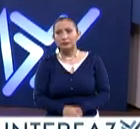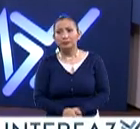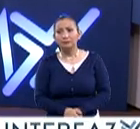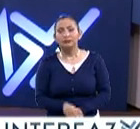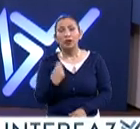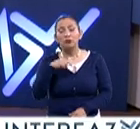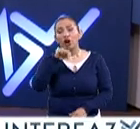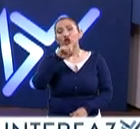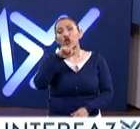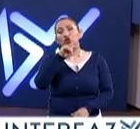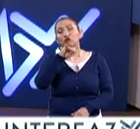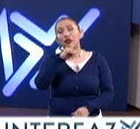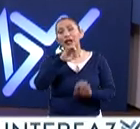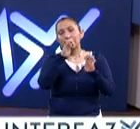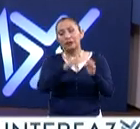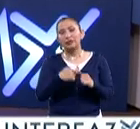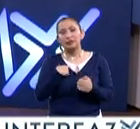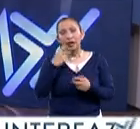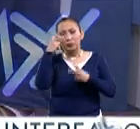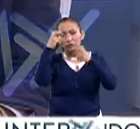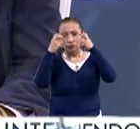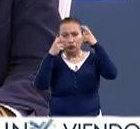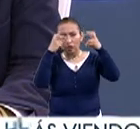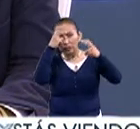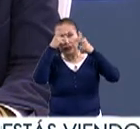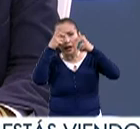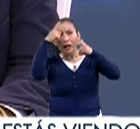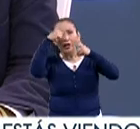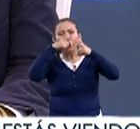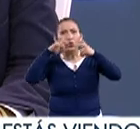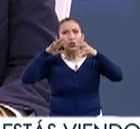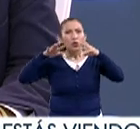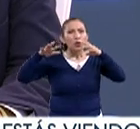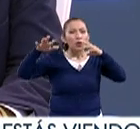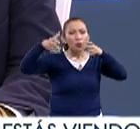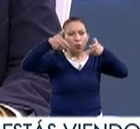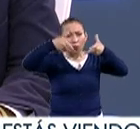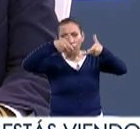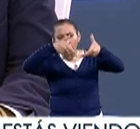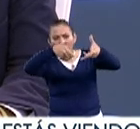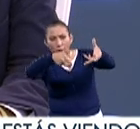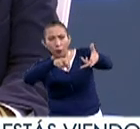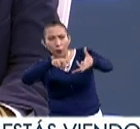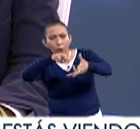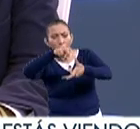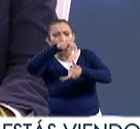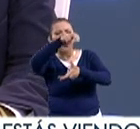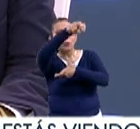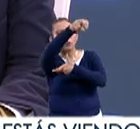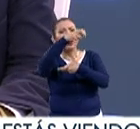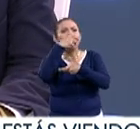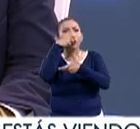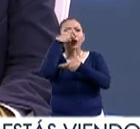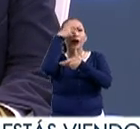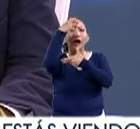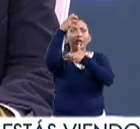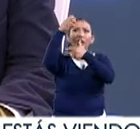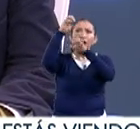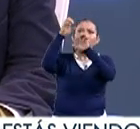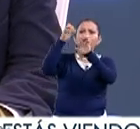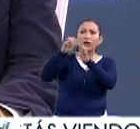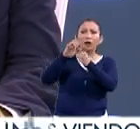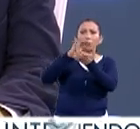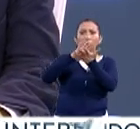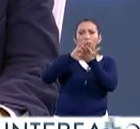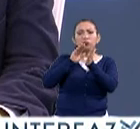Se llama Nocturno de la Estatua y dice: soñar la noche, la calle, la escalera y el grito de la estatua